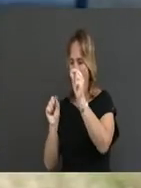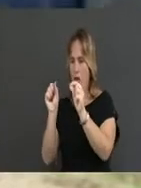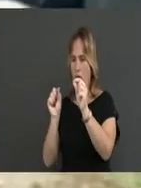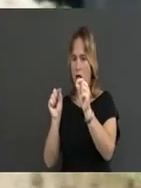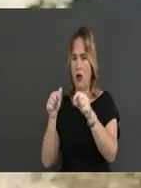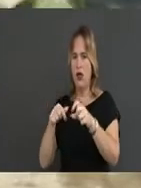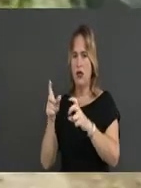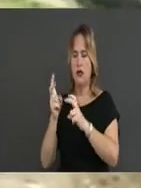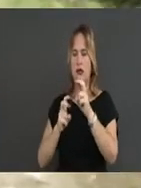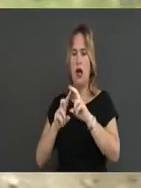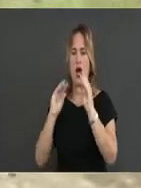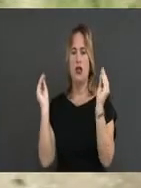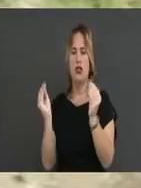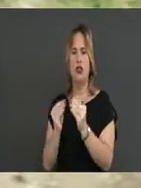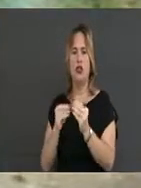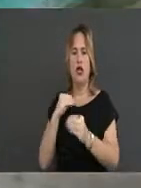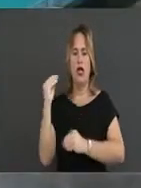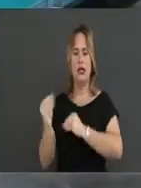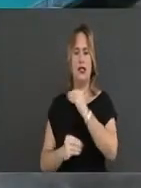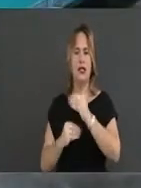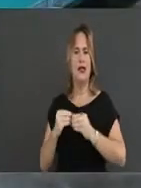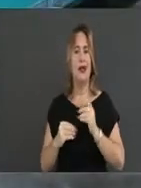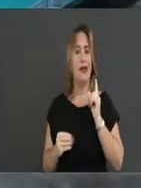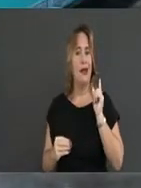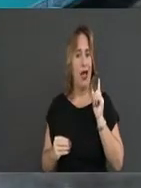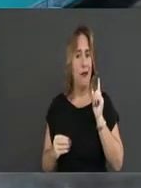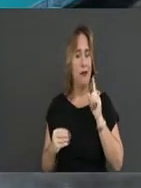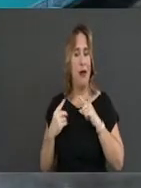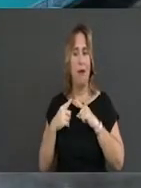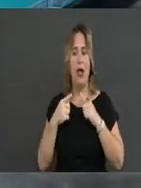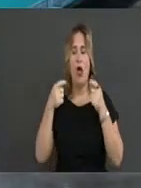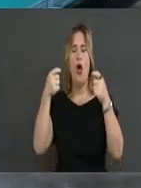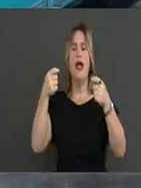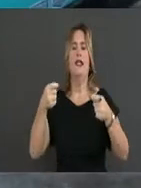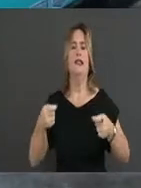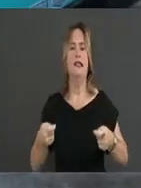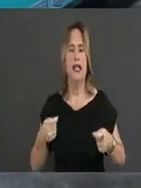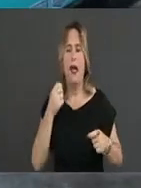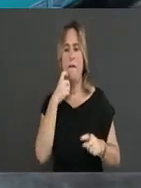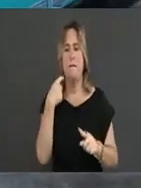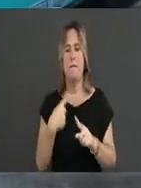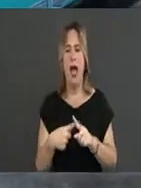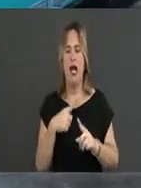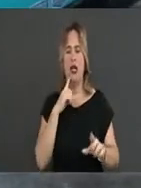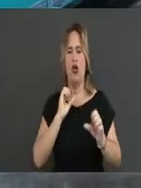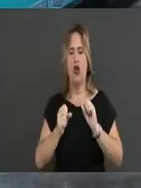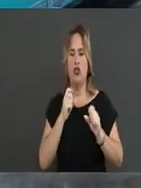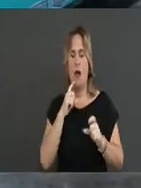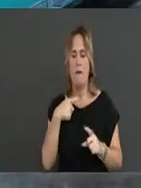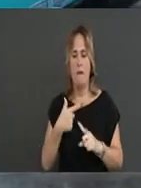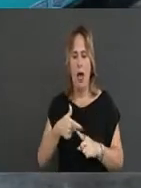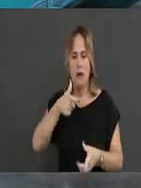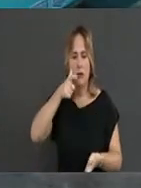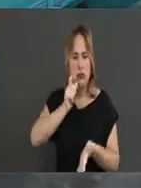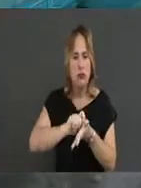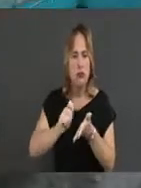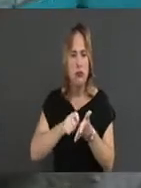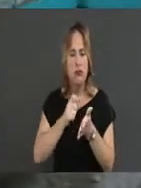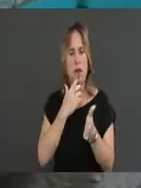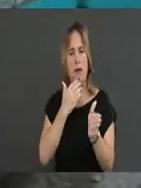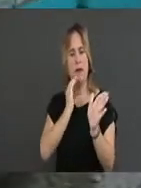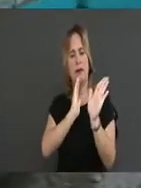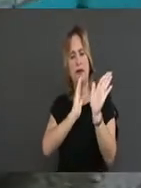momentos cambia totalmente y por tanto exige de mayor control, de mayor fiscalización y de mayor